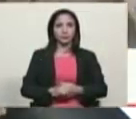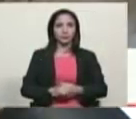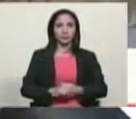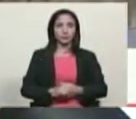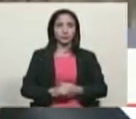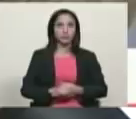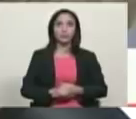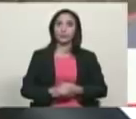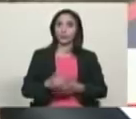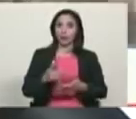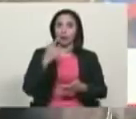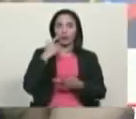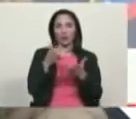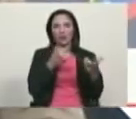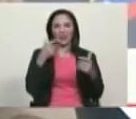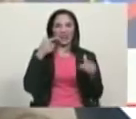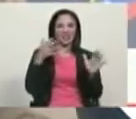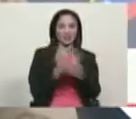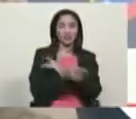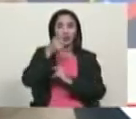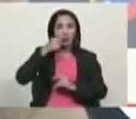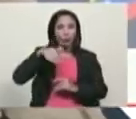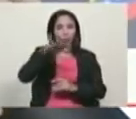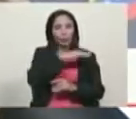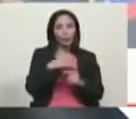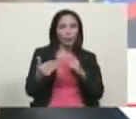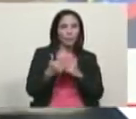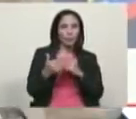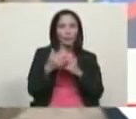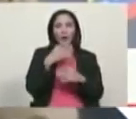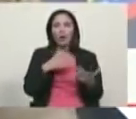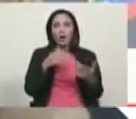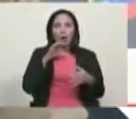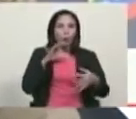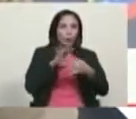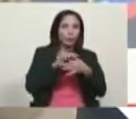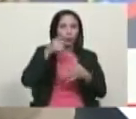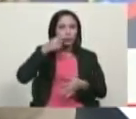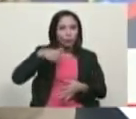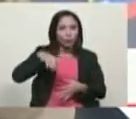Tenemos un concepto de guerra de todo el pueblo, de unión cívico-militar.